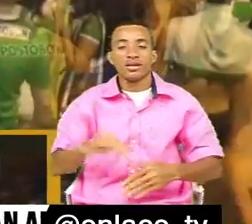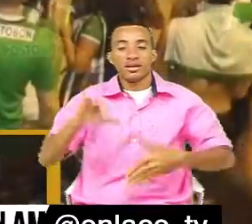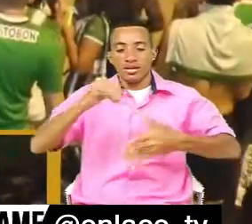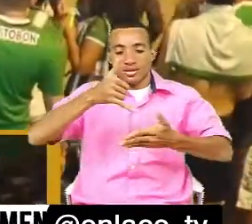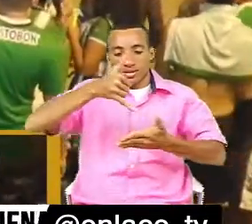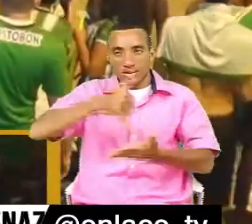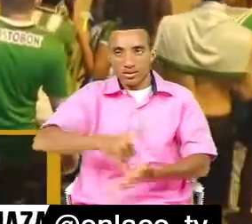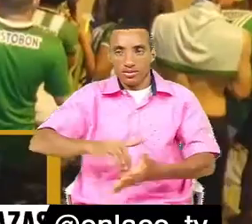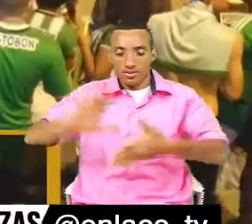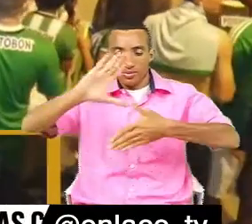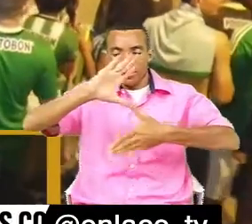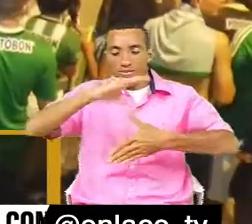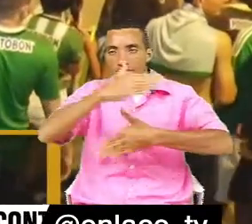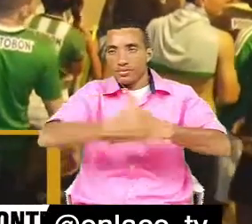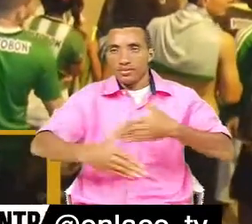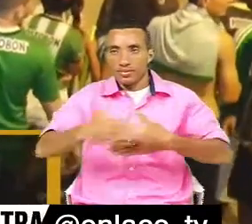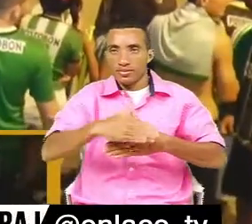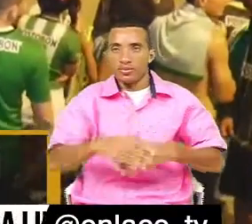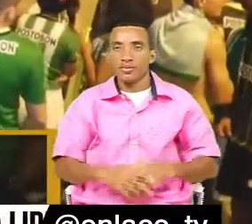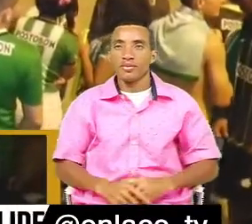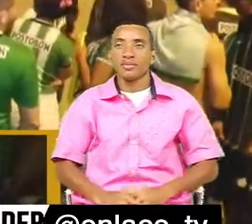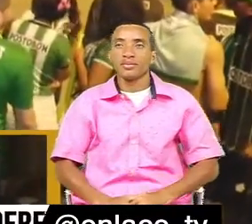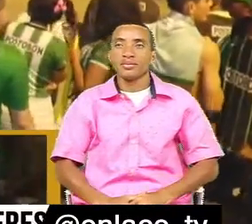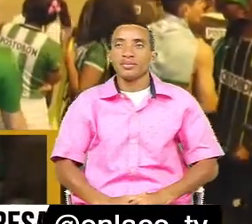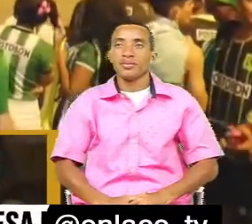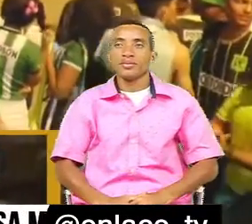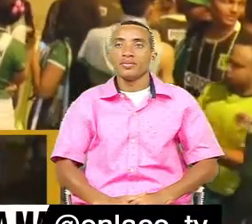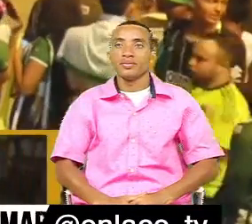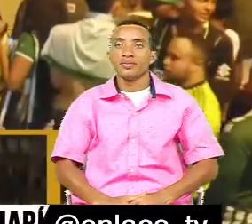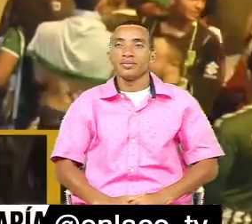ahora tiene dueño colombiano.